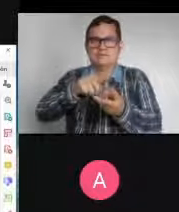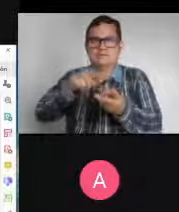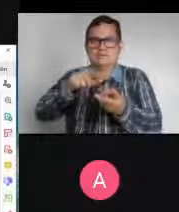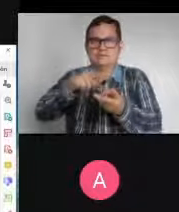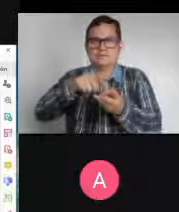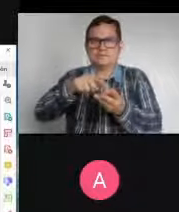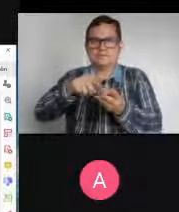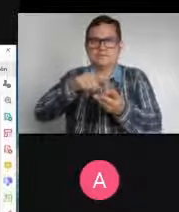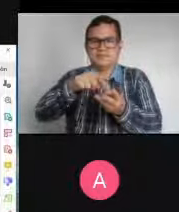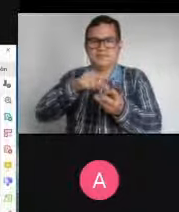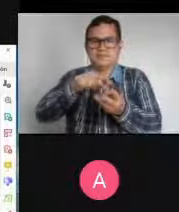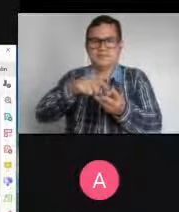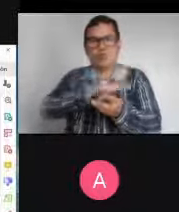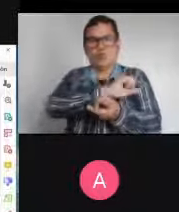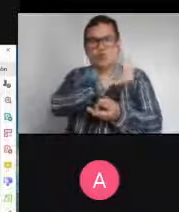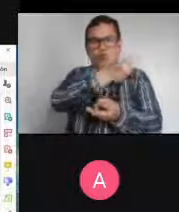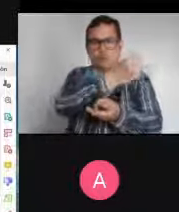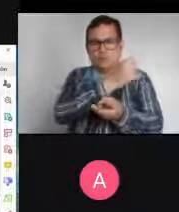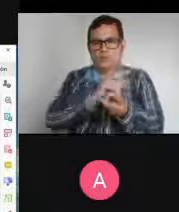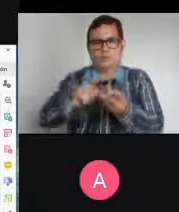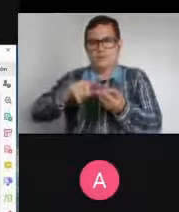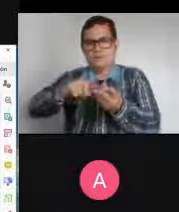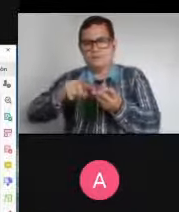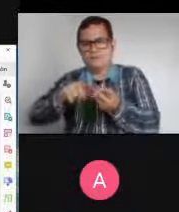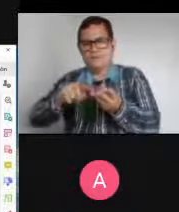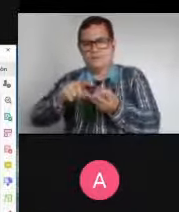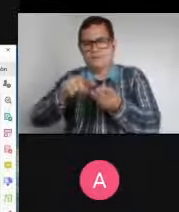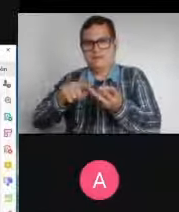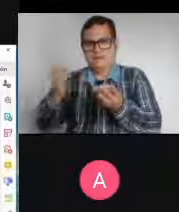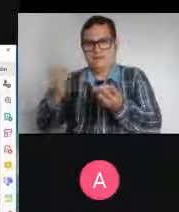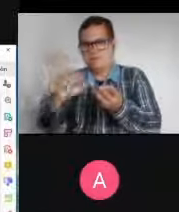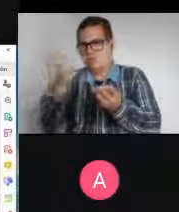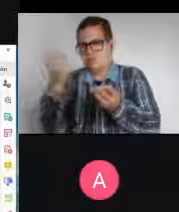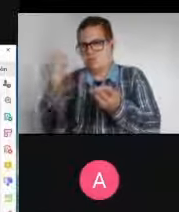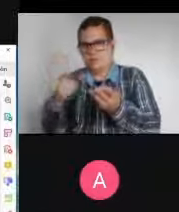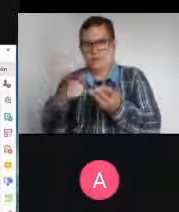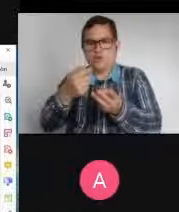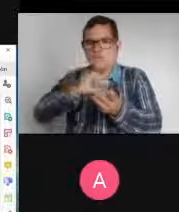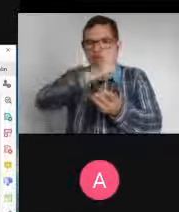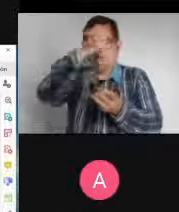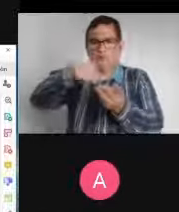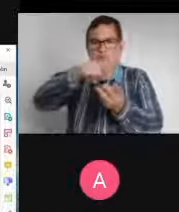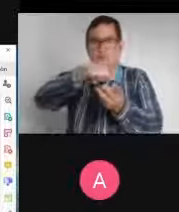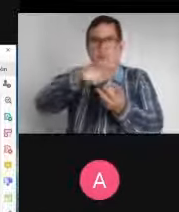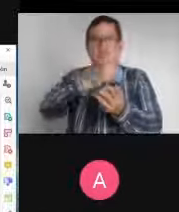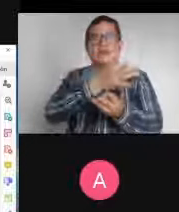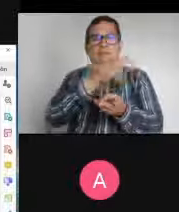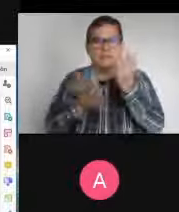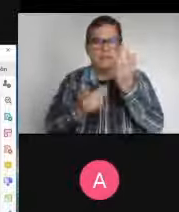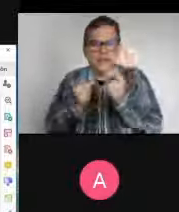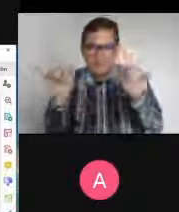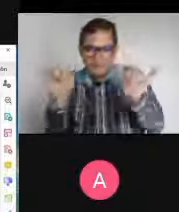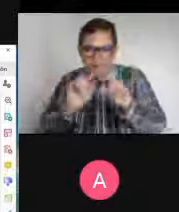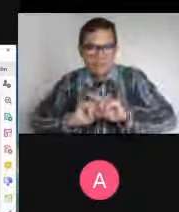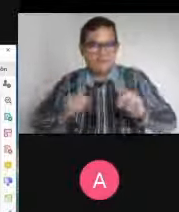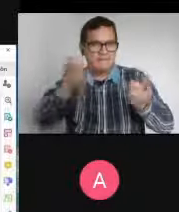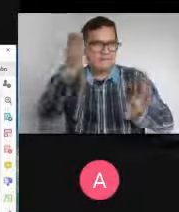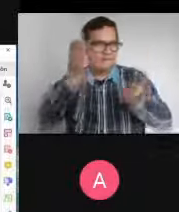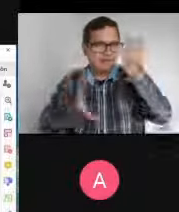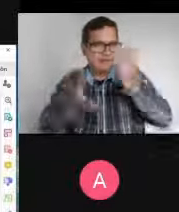la derecha y el central, pues nos va a dar otro valor. Y si yo muevo pues la perillita, pues vamos a ver la diferencia en cada uno de los multímetros de cómo varía